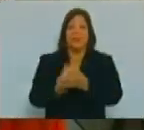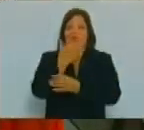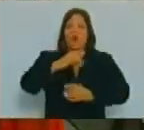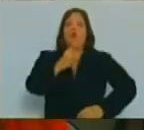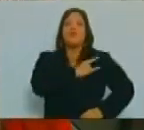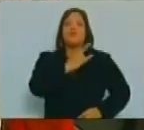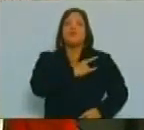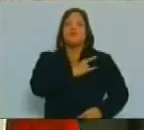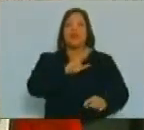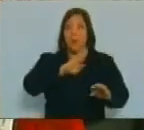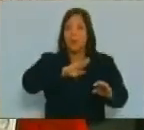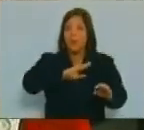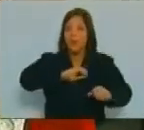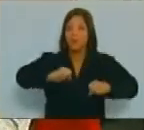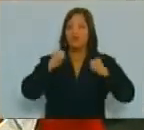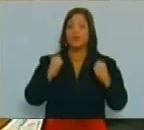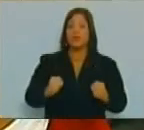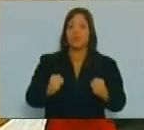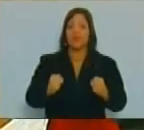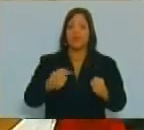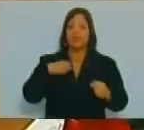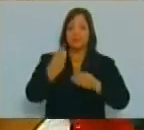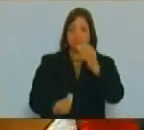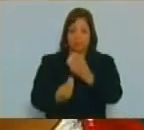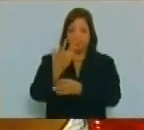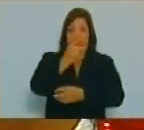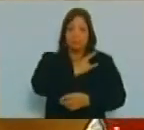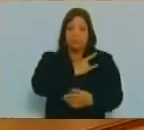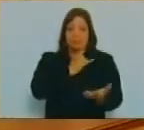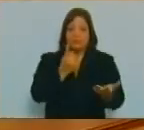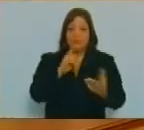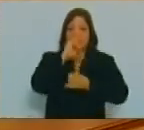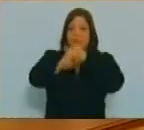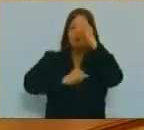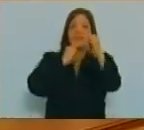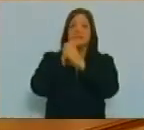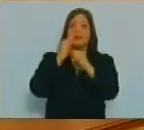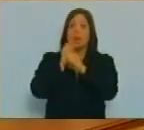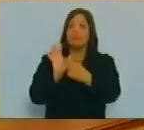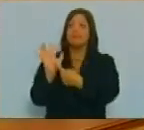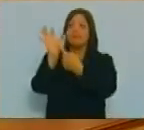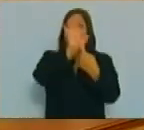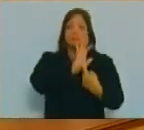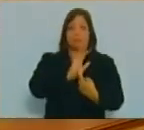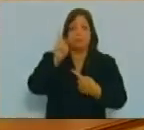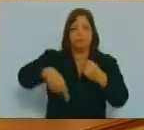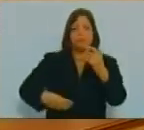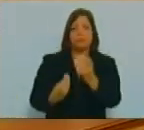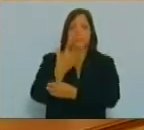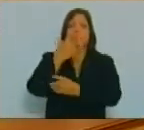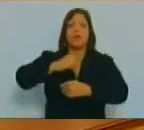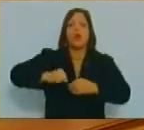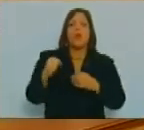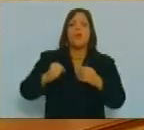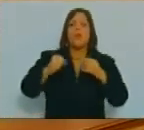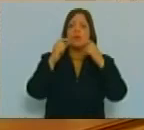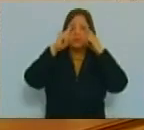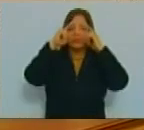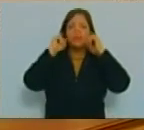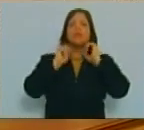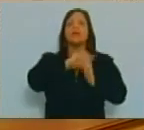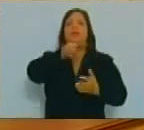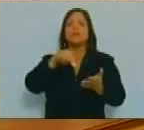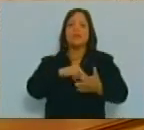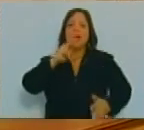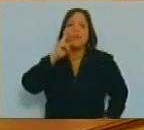nacional experimental de la seguridad con referencia nacional e internacional la creación de la policía nacional